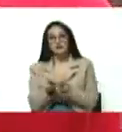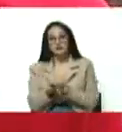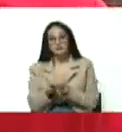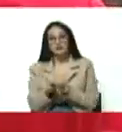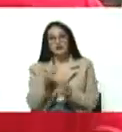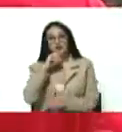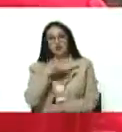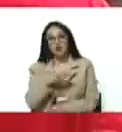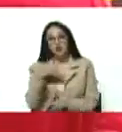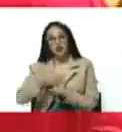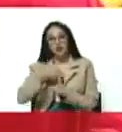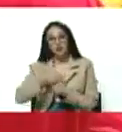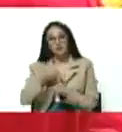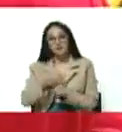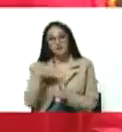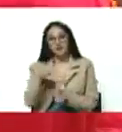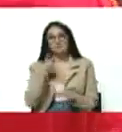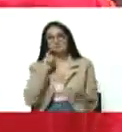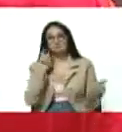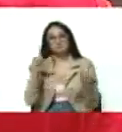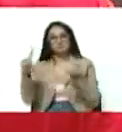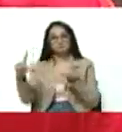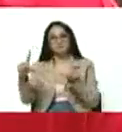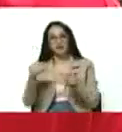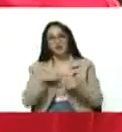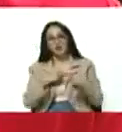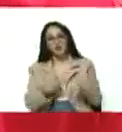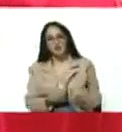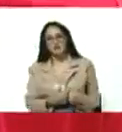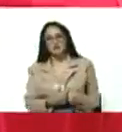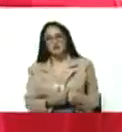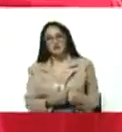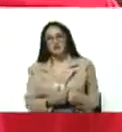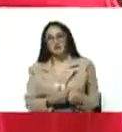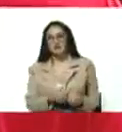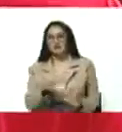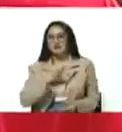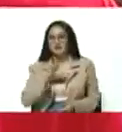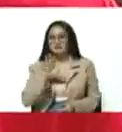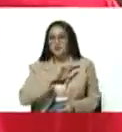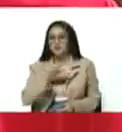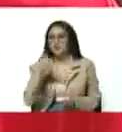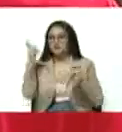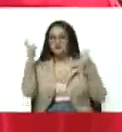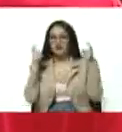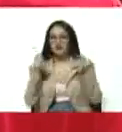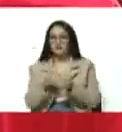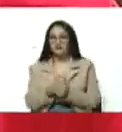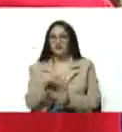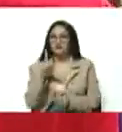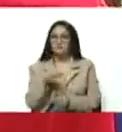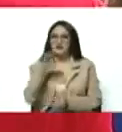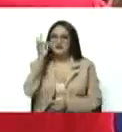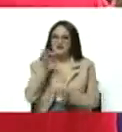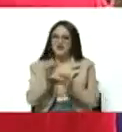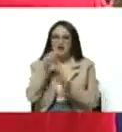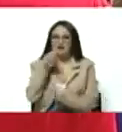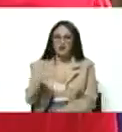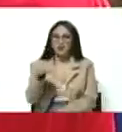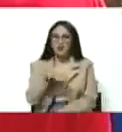la historia de lucha en este estandarte, con el corazón de nuestro comandante Hugo Chávez, pero también con la esperanza de un